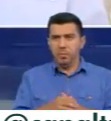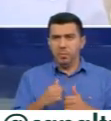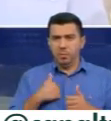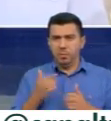noticias que daremos